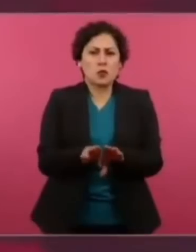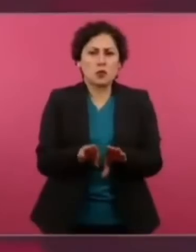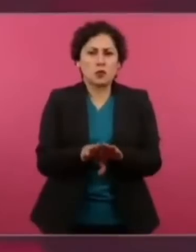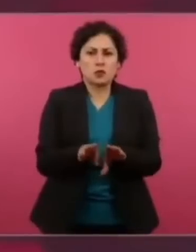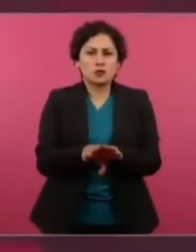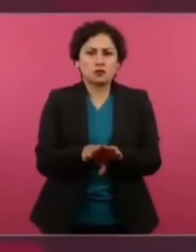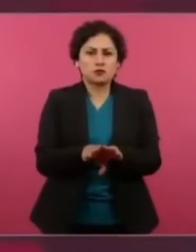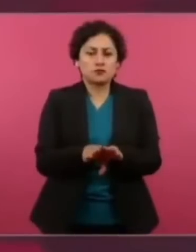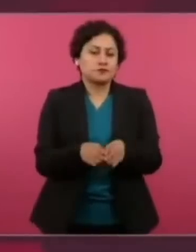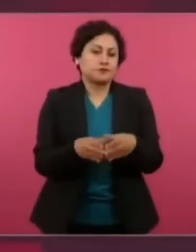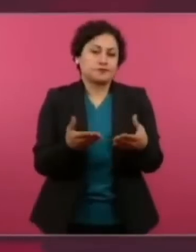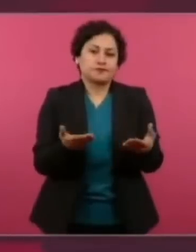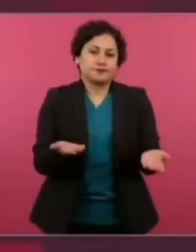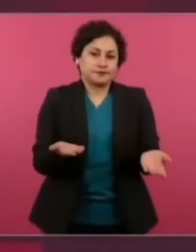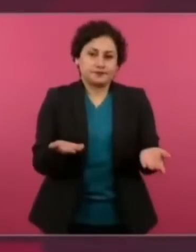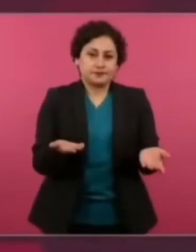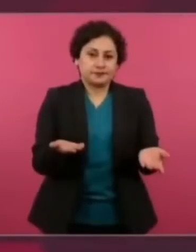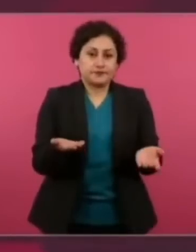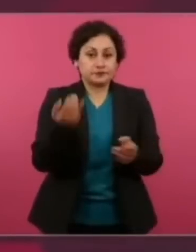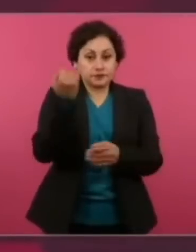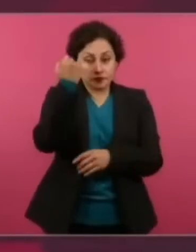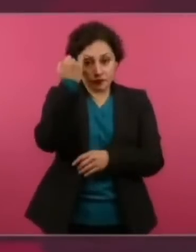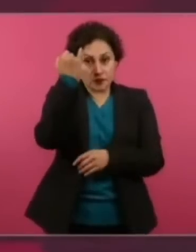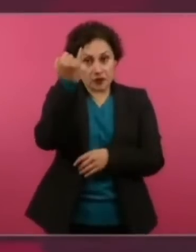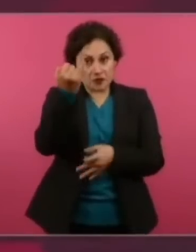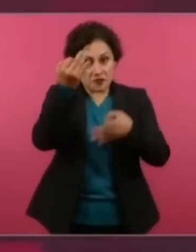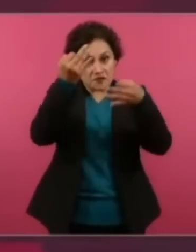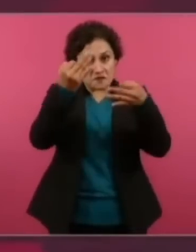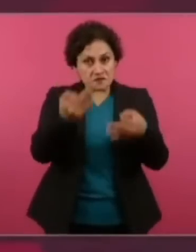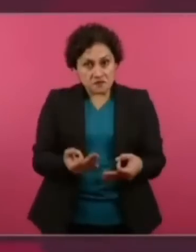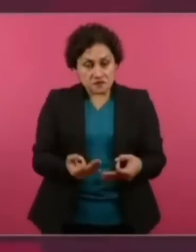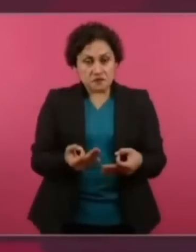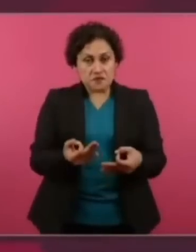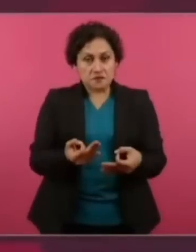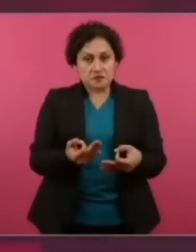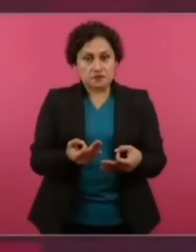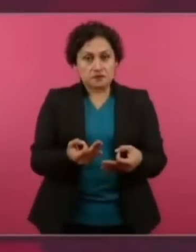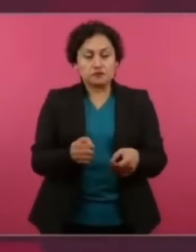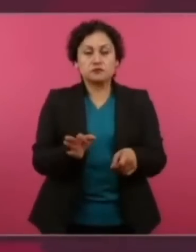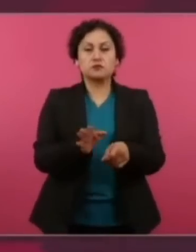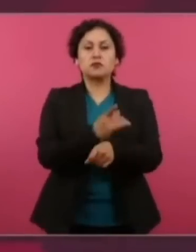Pues por convicciones. ¿Por qué somos de izquierda?